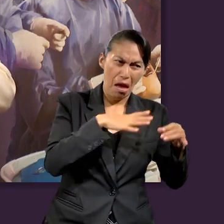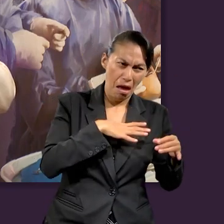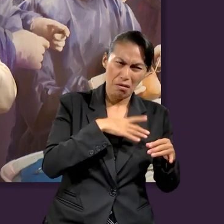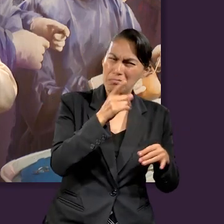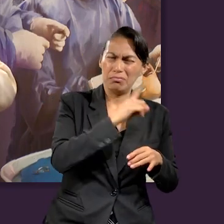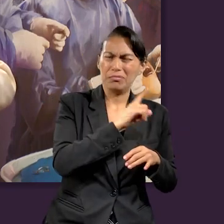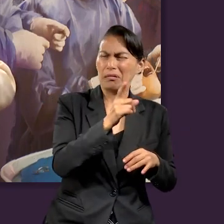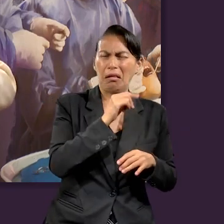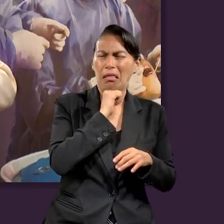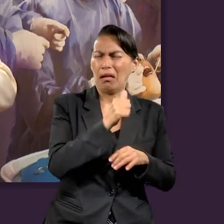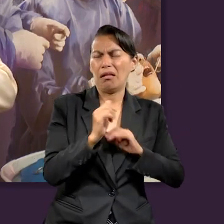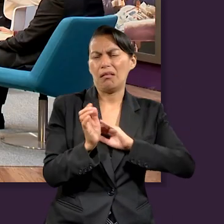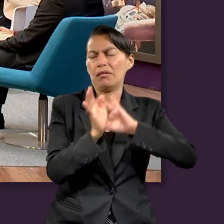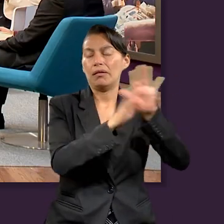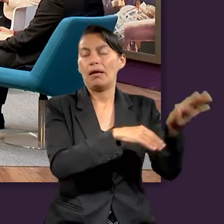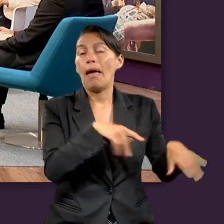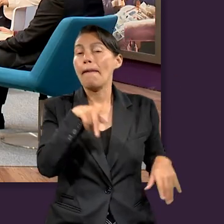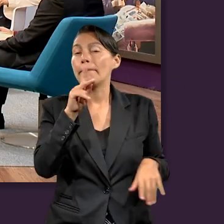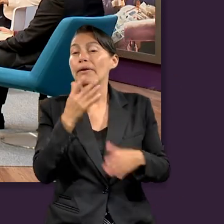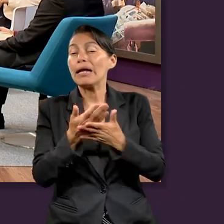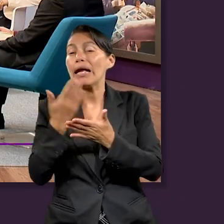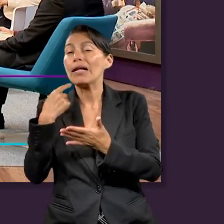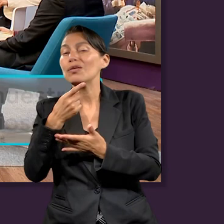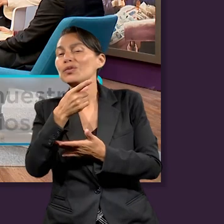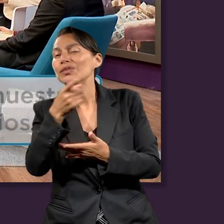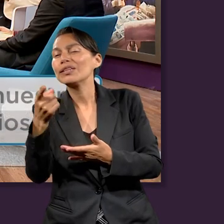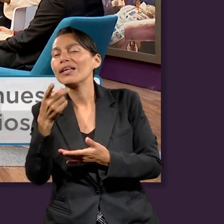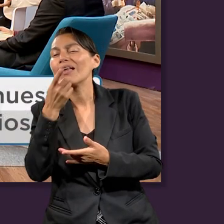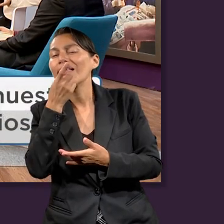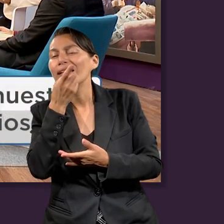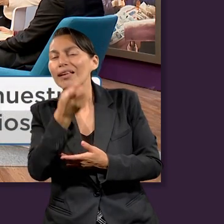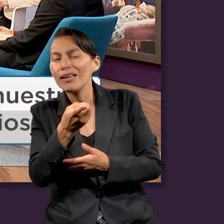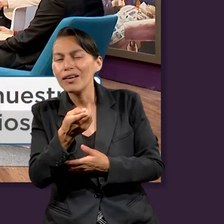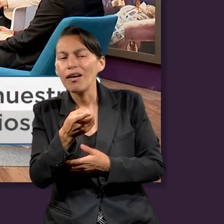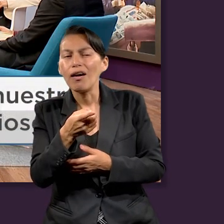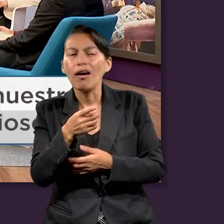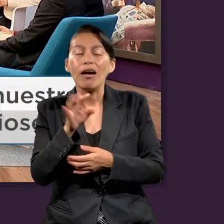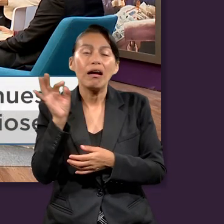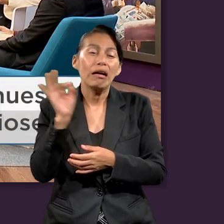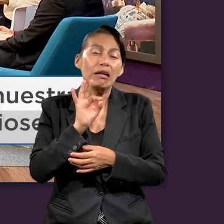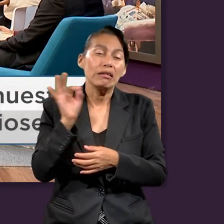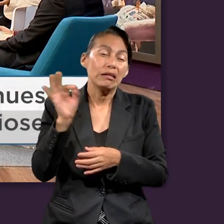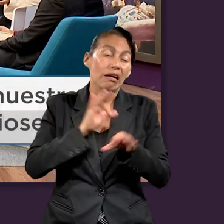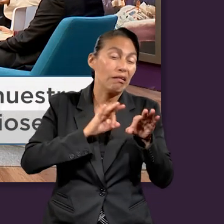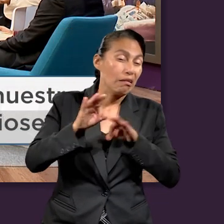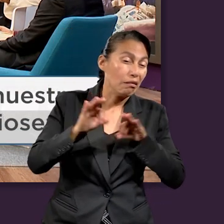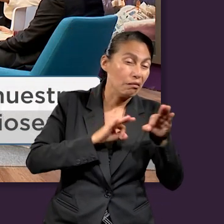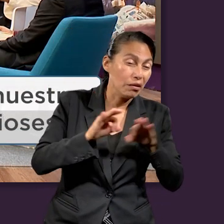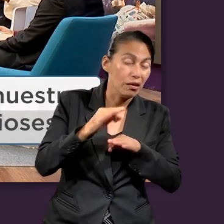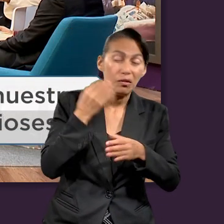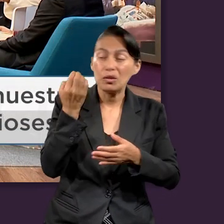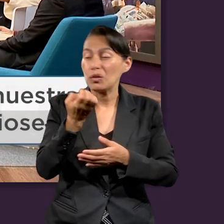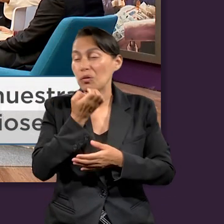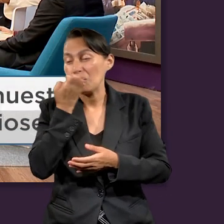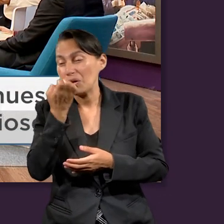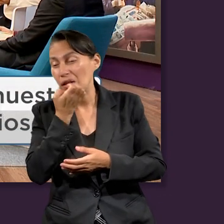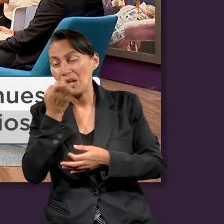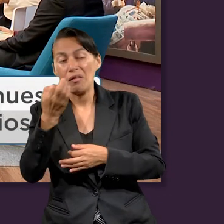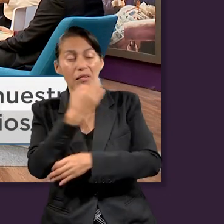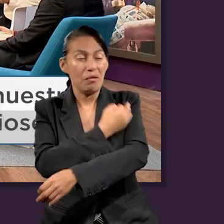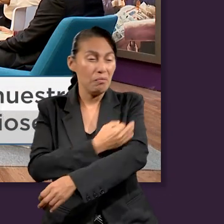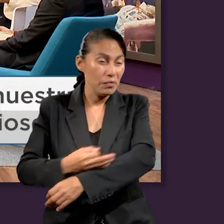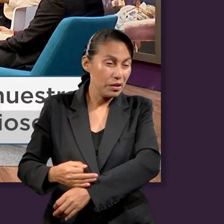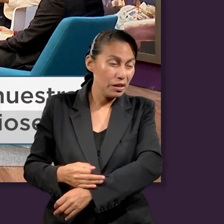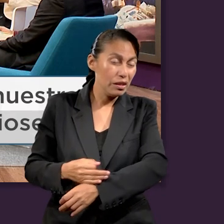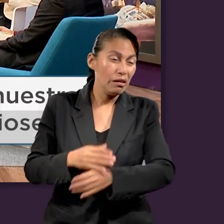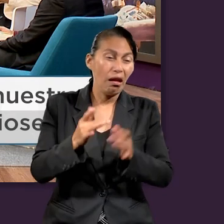ratito, todo aquello que está ocupando el lugar de Dios en nuestra vida, eso se vuelve nuestros dioses, que puede ser a lo mejor el trabajo, la